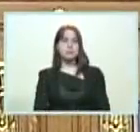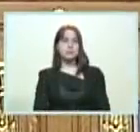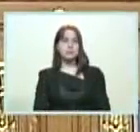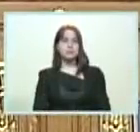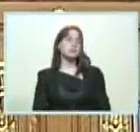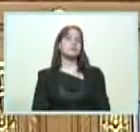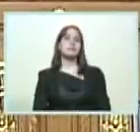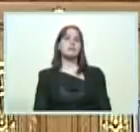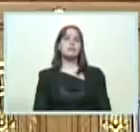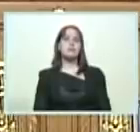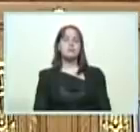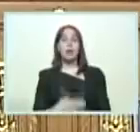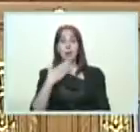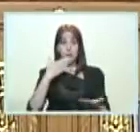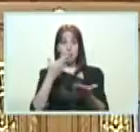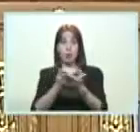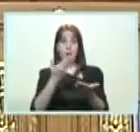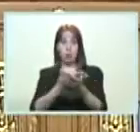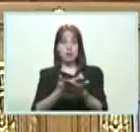Así como nos hemos planteado